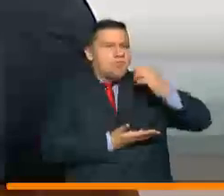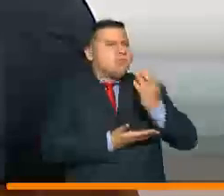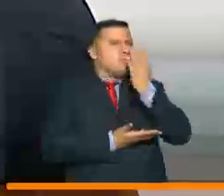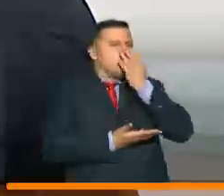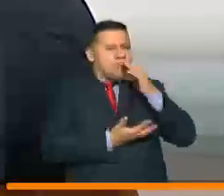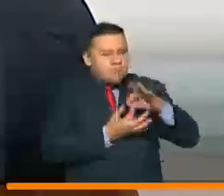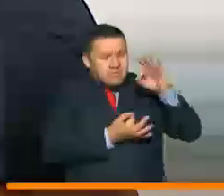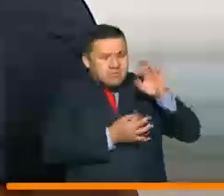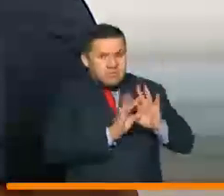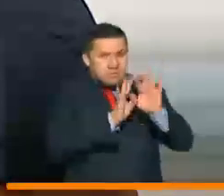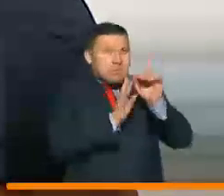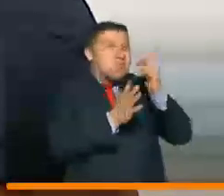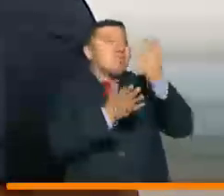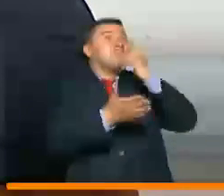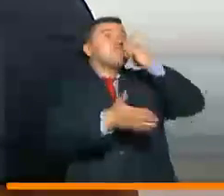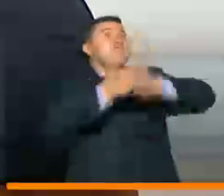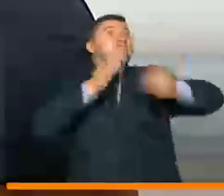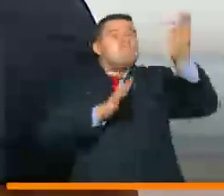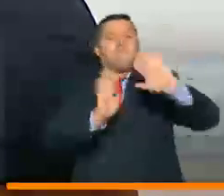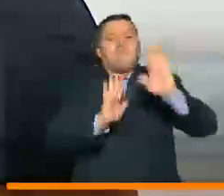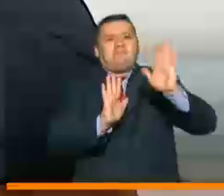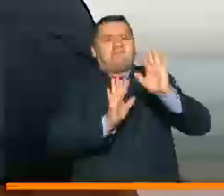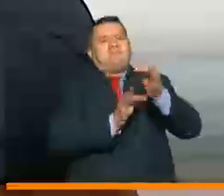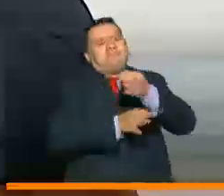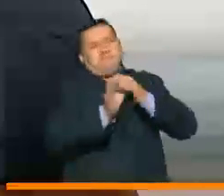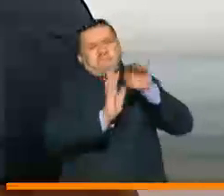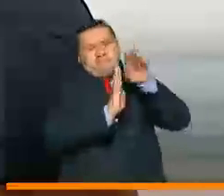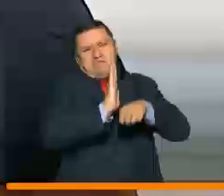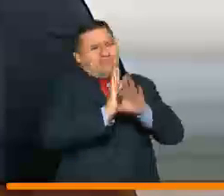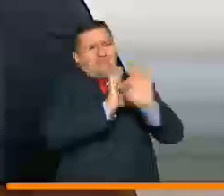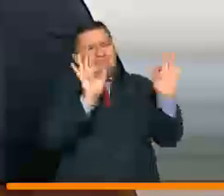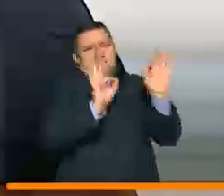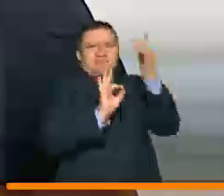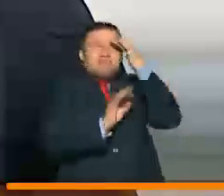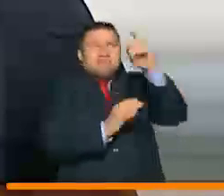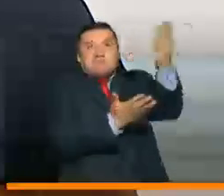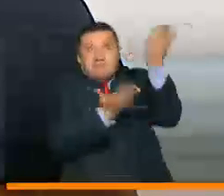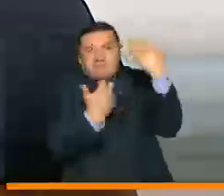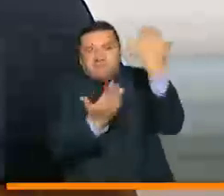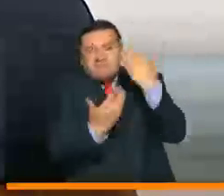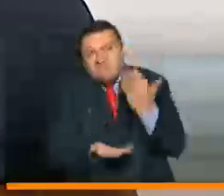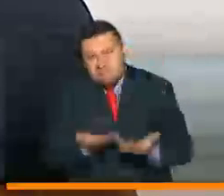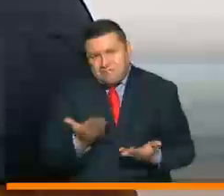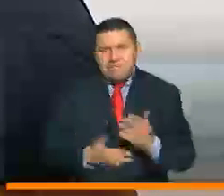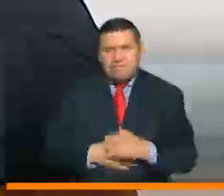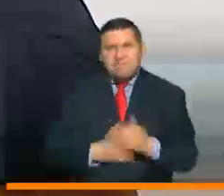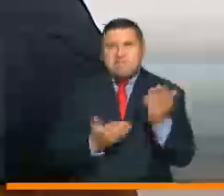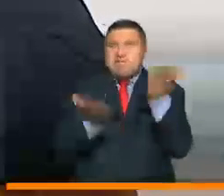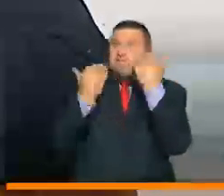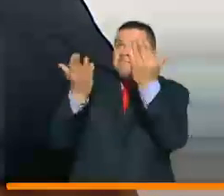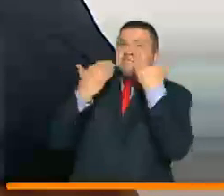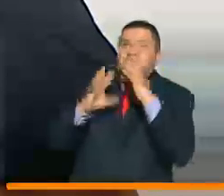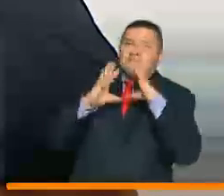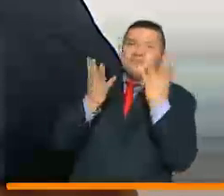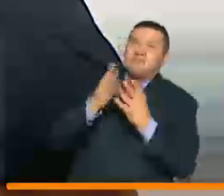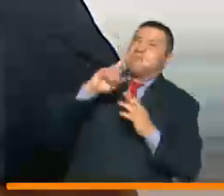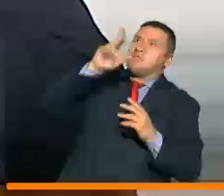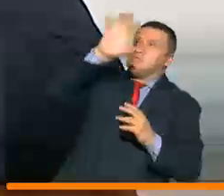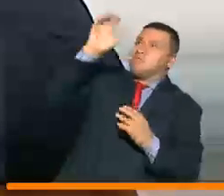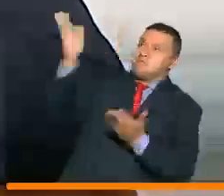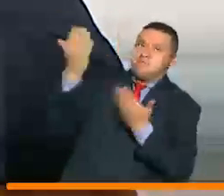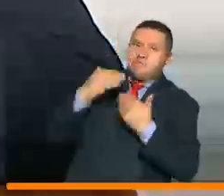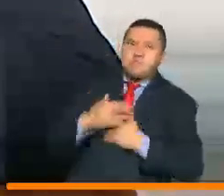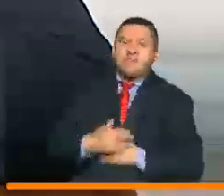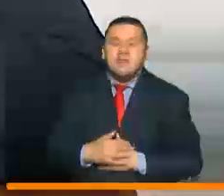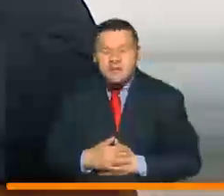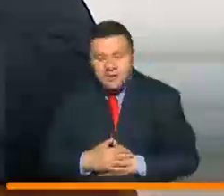a tener la posibilidad de tener un mayor acceso y la posibilidad de pronto de importaciones desde otros países.